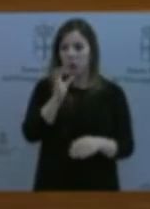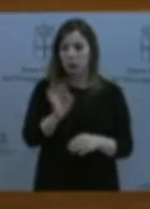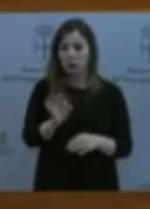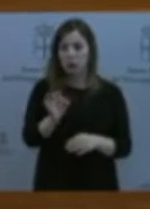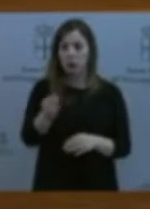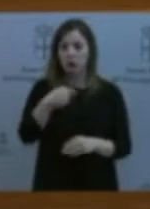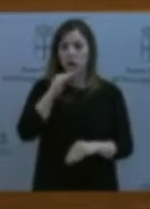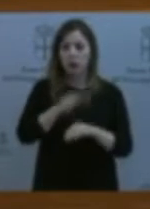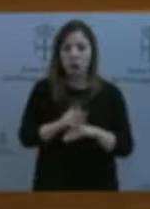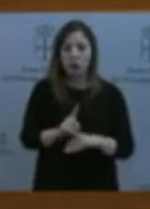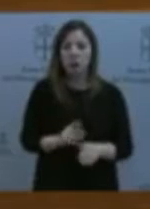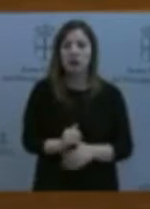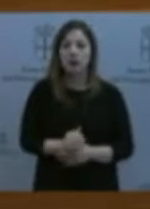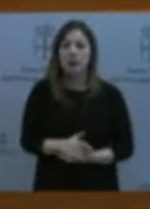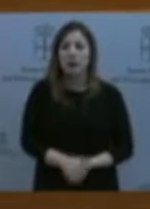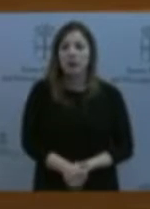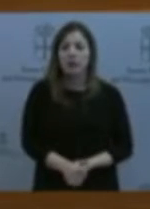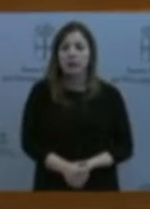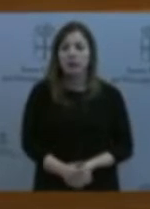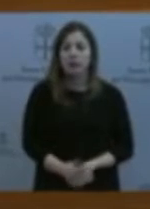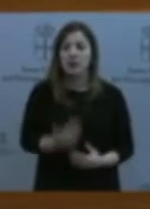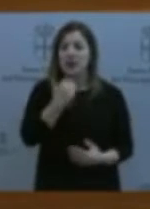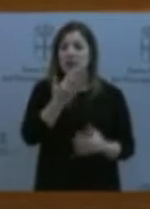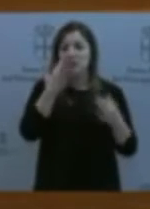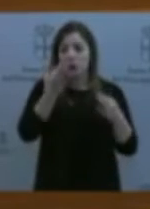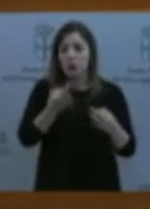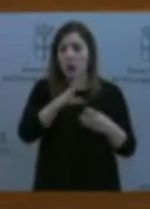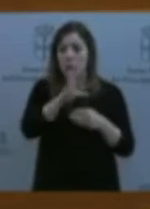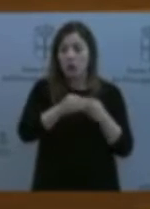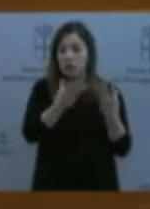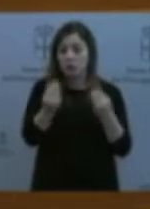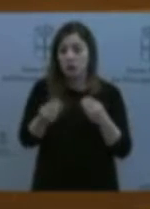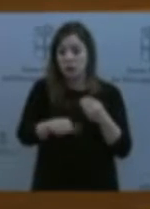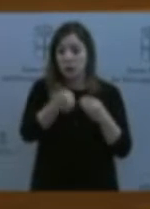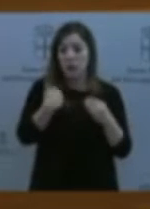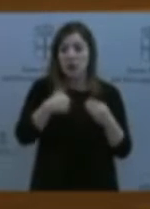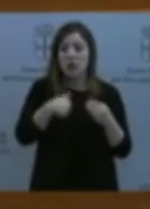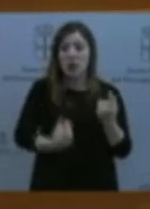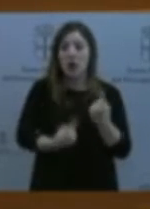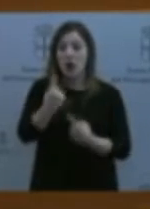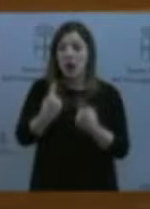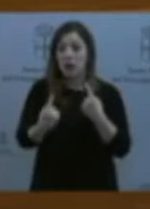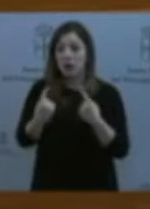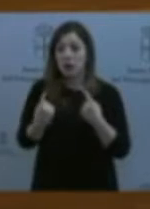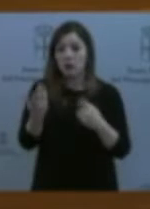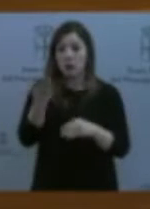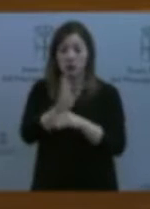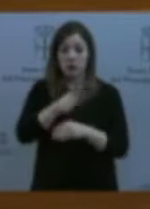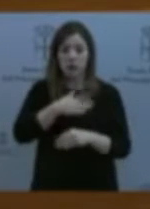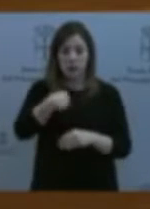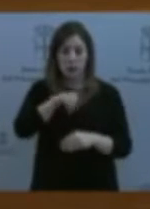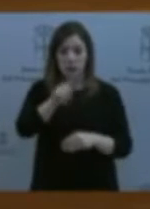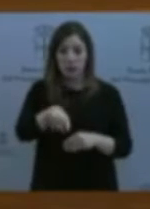ya casi seguro de muchas de las mociones que aquí se han aprobado, bueno, pues algunas además es que las hemos presentado nosotros en relación a servicios